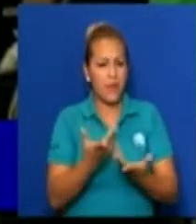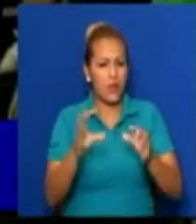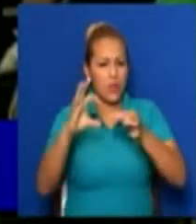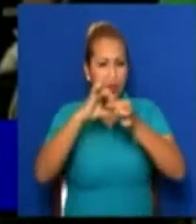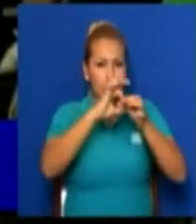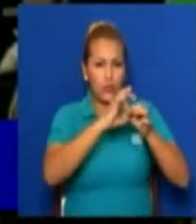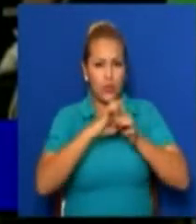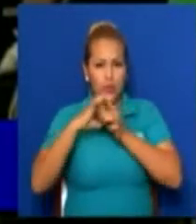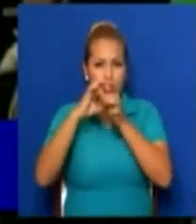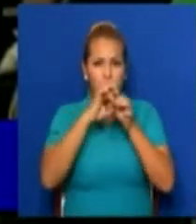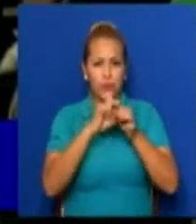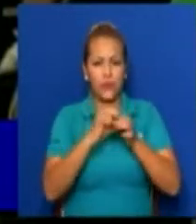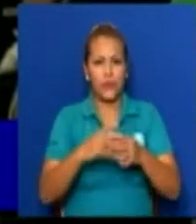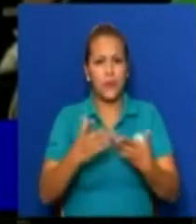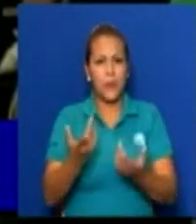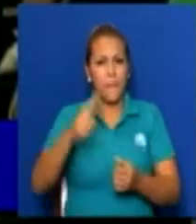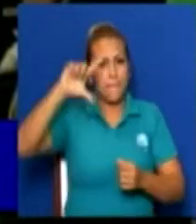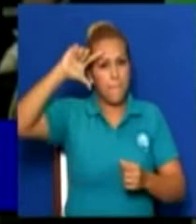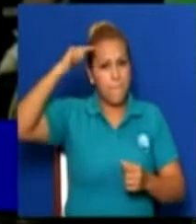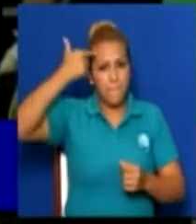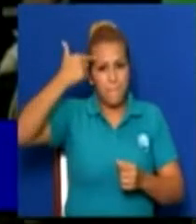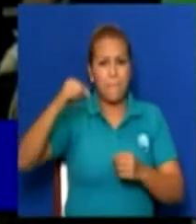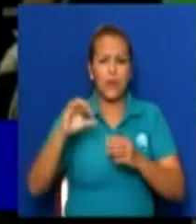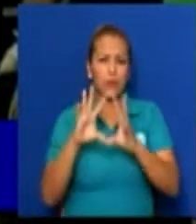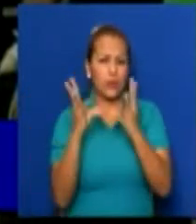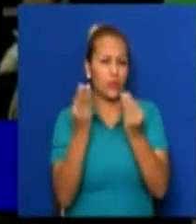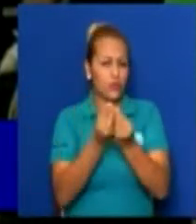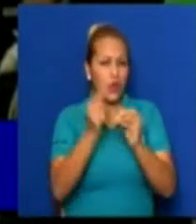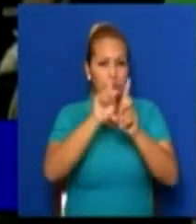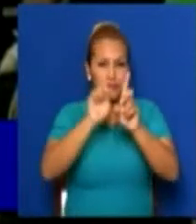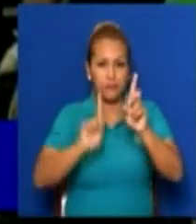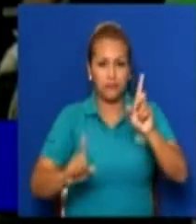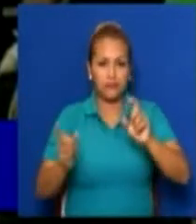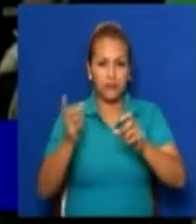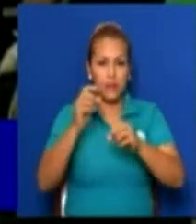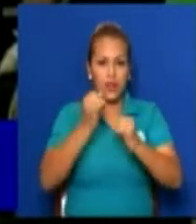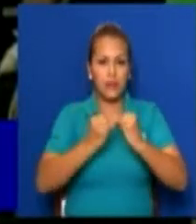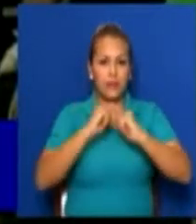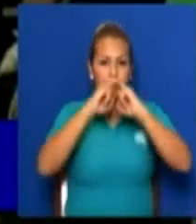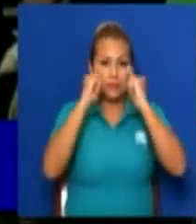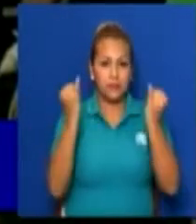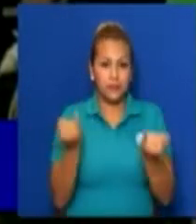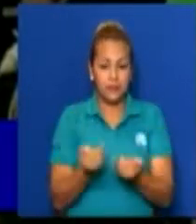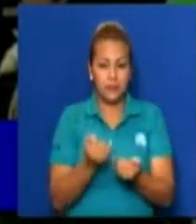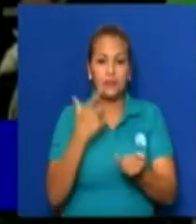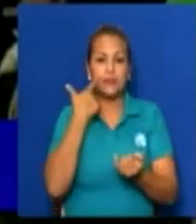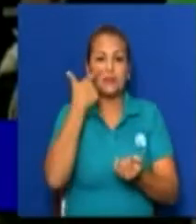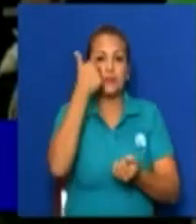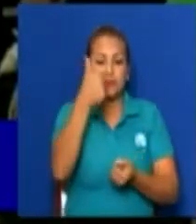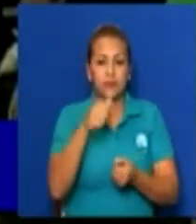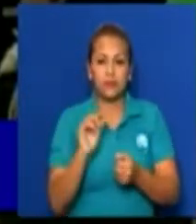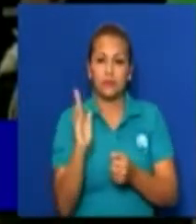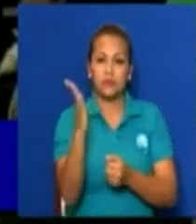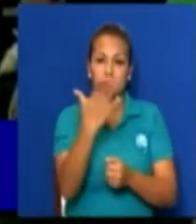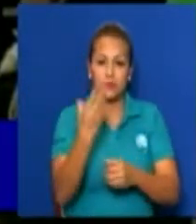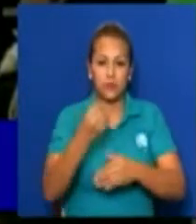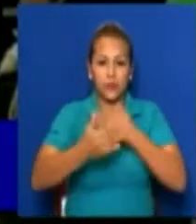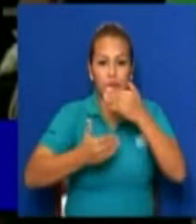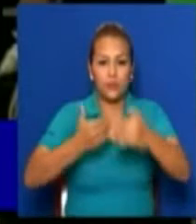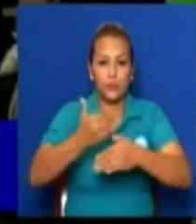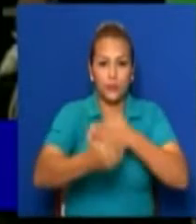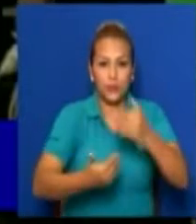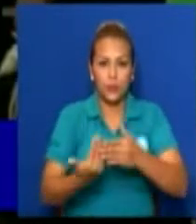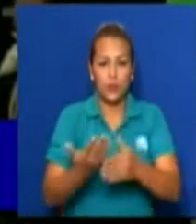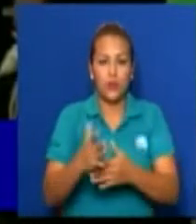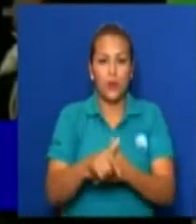que aglutina a los poderes legislativos a nivel internacional, que reconoce los avances de Nicaragua en